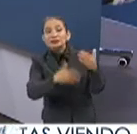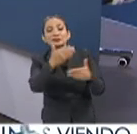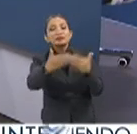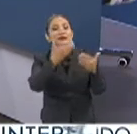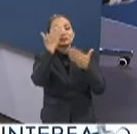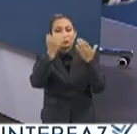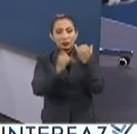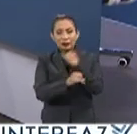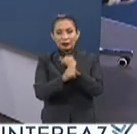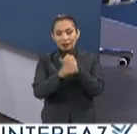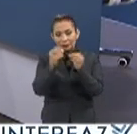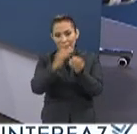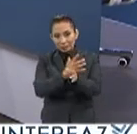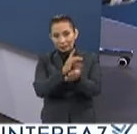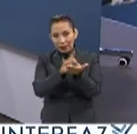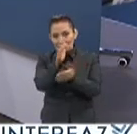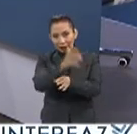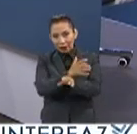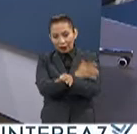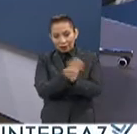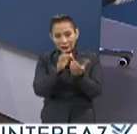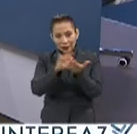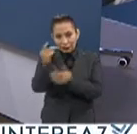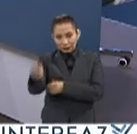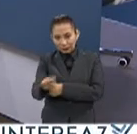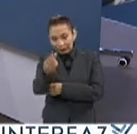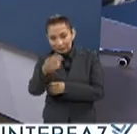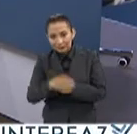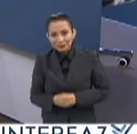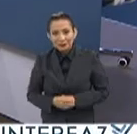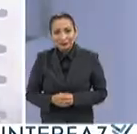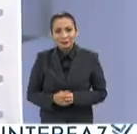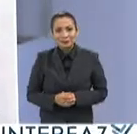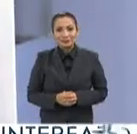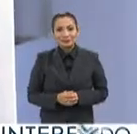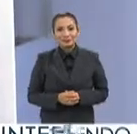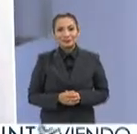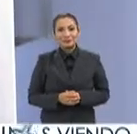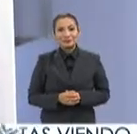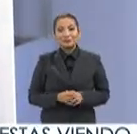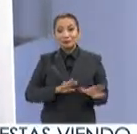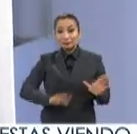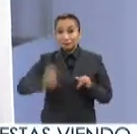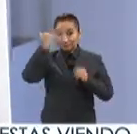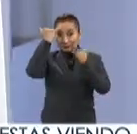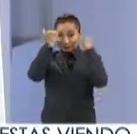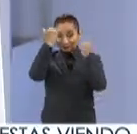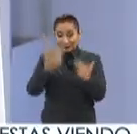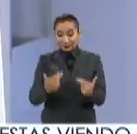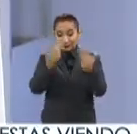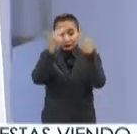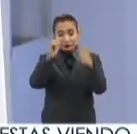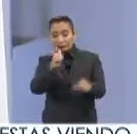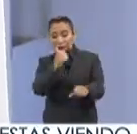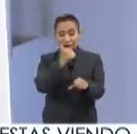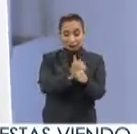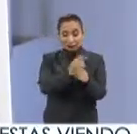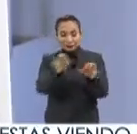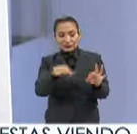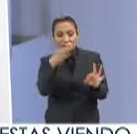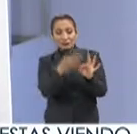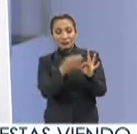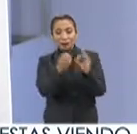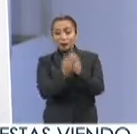educativo. Gracias por habernos acompañado. No, al contrario, gracias a ustedes. Gracias. Y el emprendimiento se cristaliza con el surgimiento de